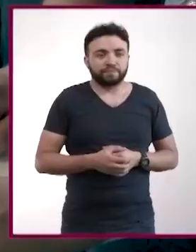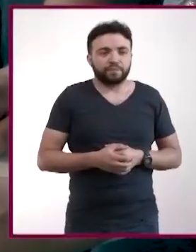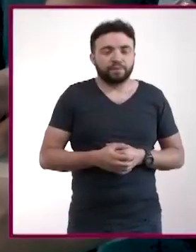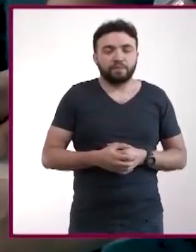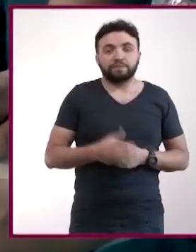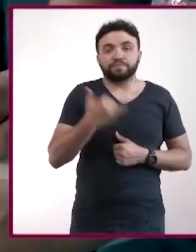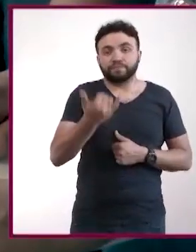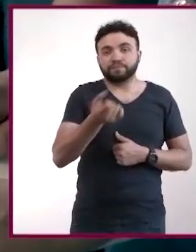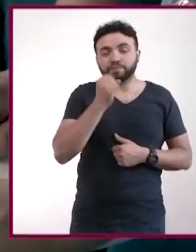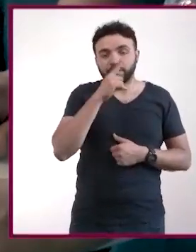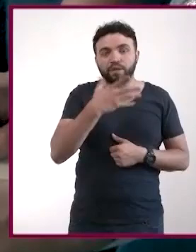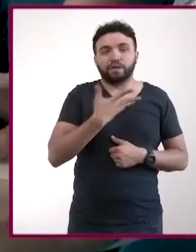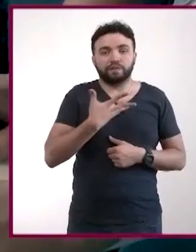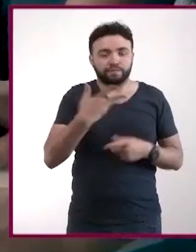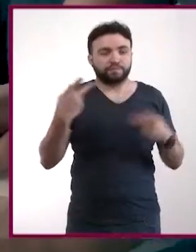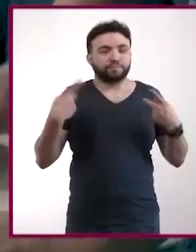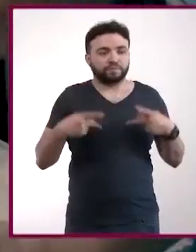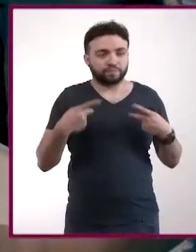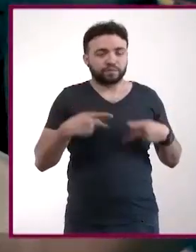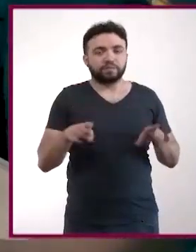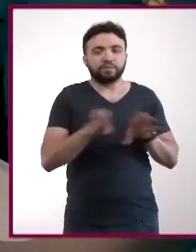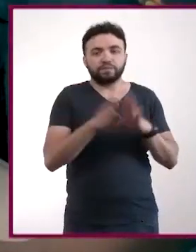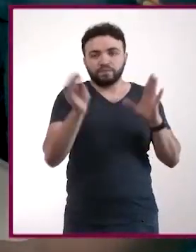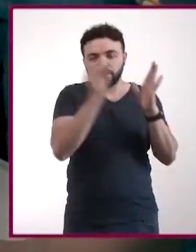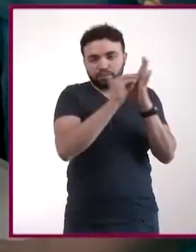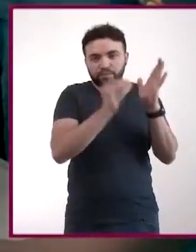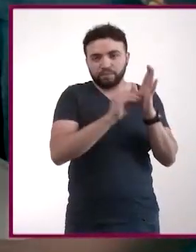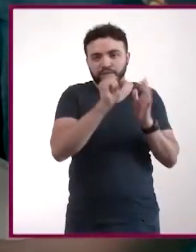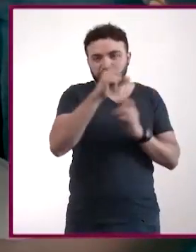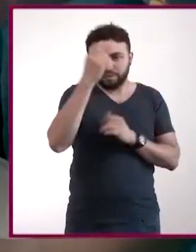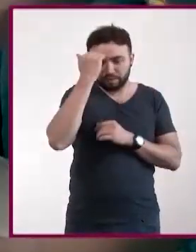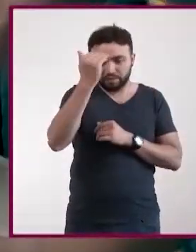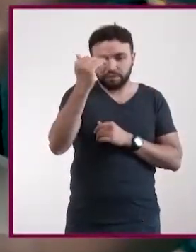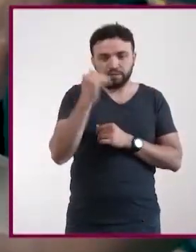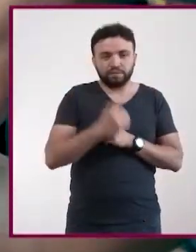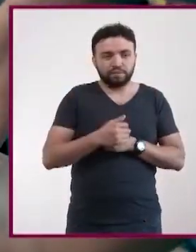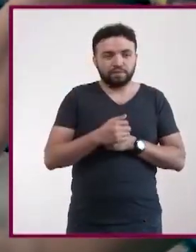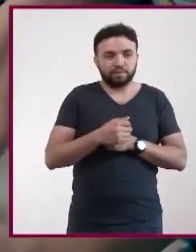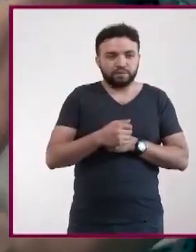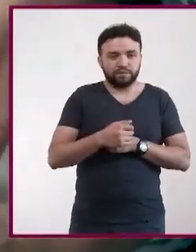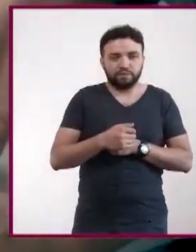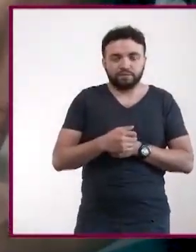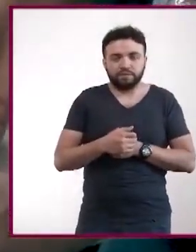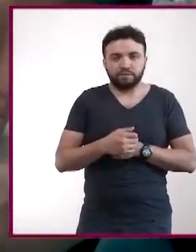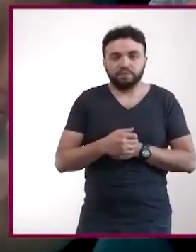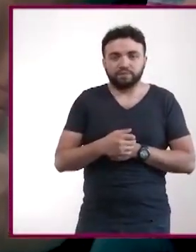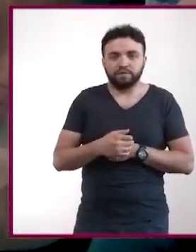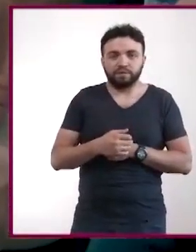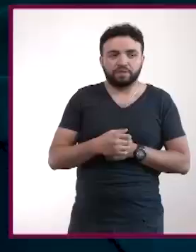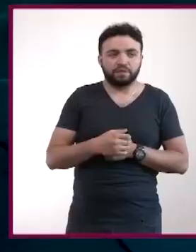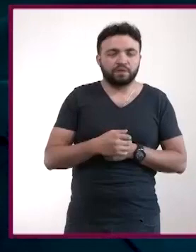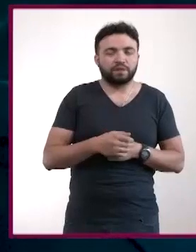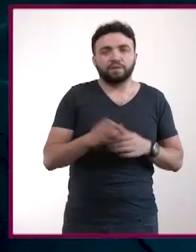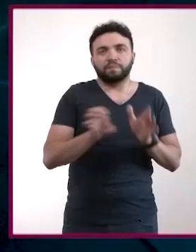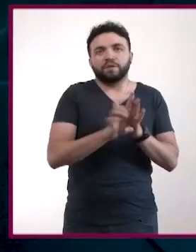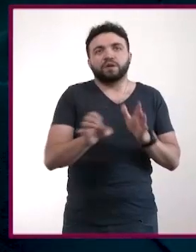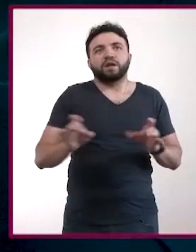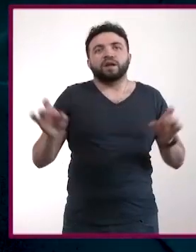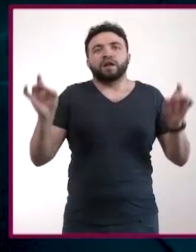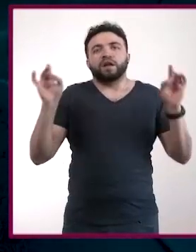Y pues hay personajes que he hecho a través del tiempo, que sigo haciendo, por ejemplo, aves o...